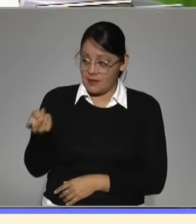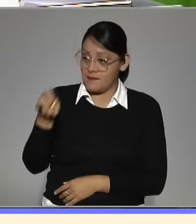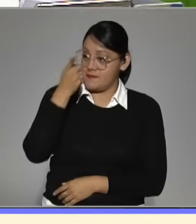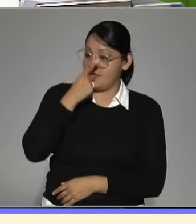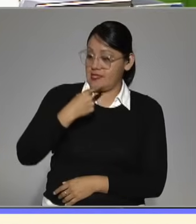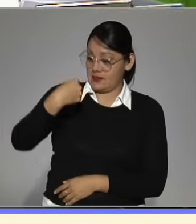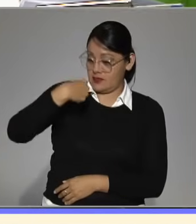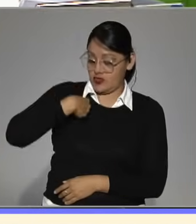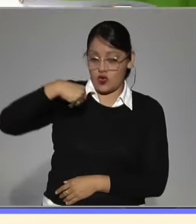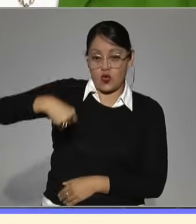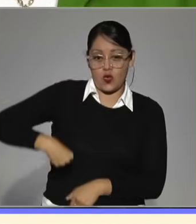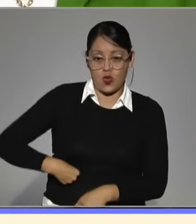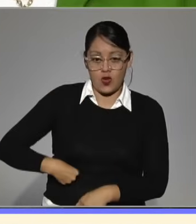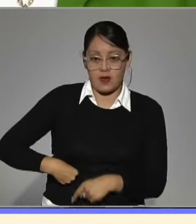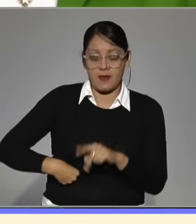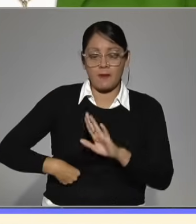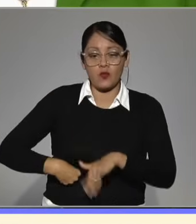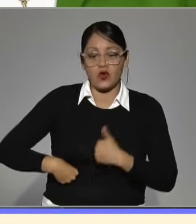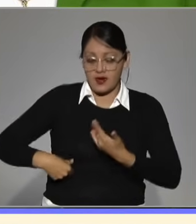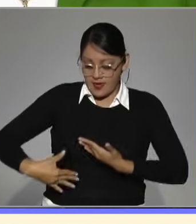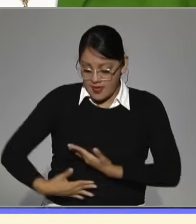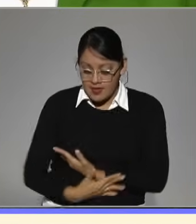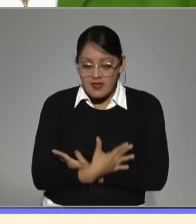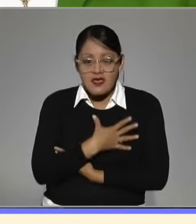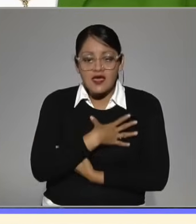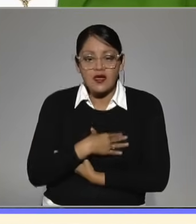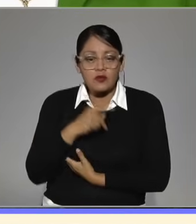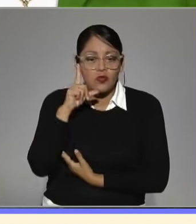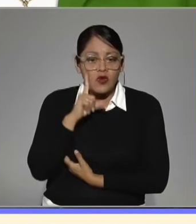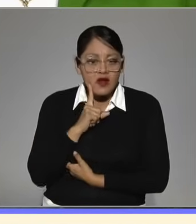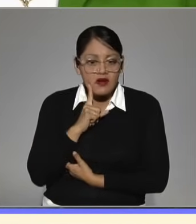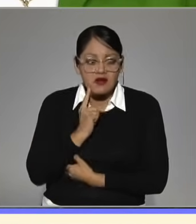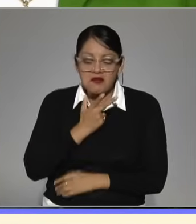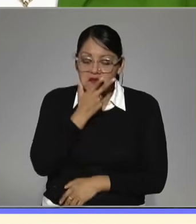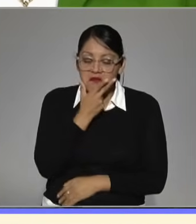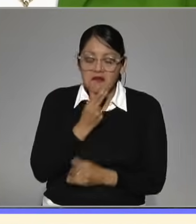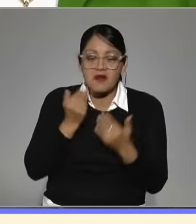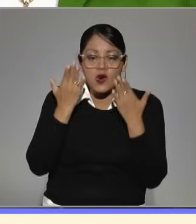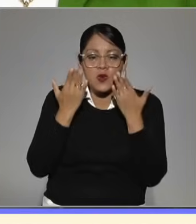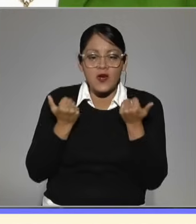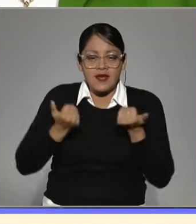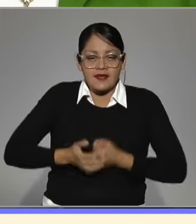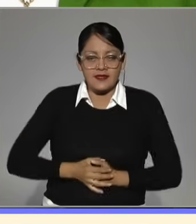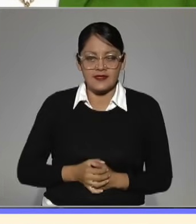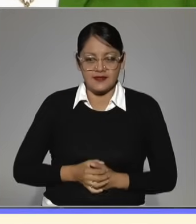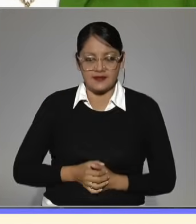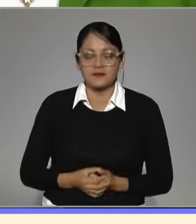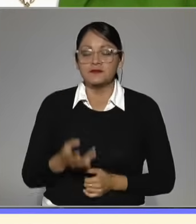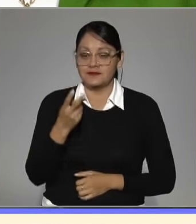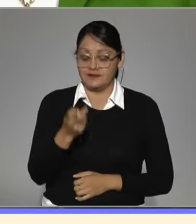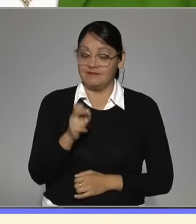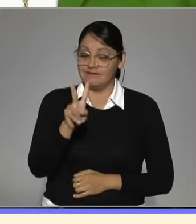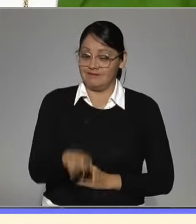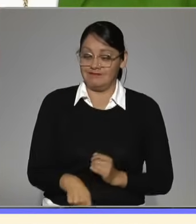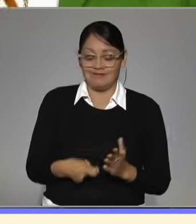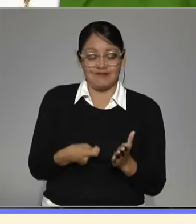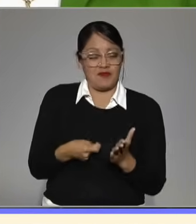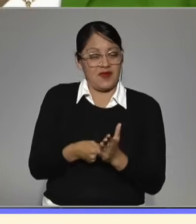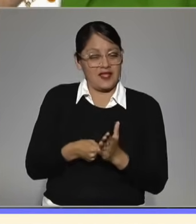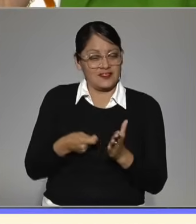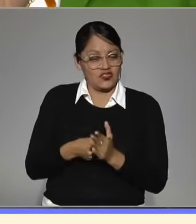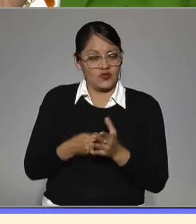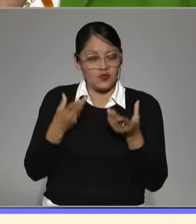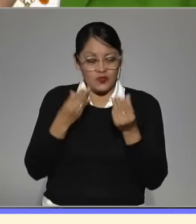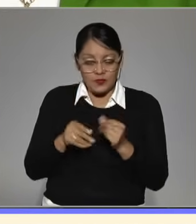por no tener varones. Vamos a tener esta reflexión que es muy importante porque es mucha presión, no solo